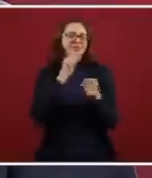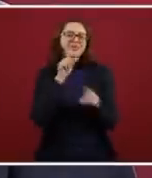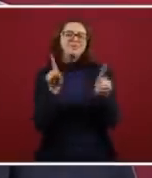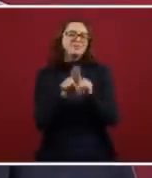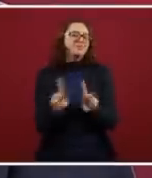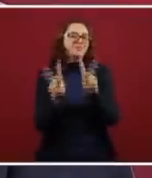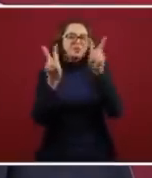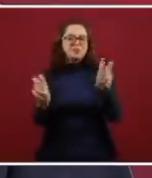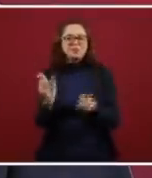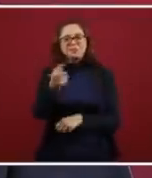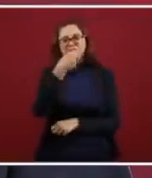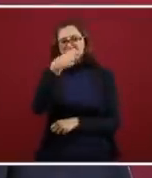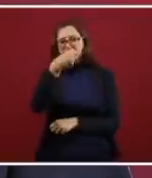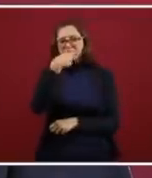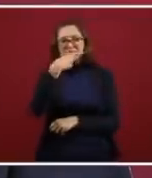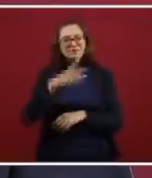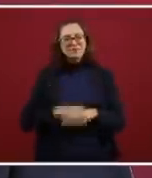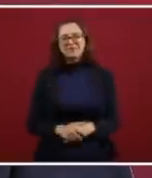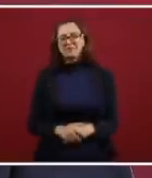medicamentos.